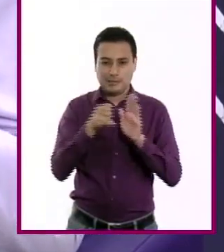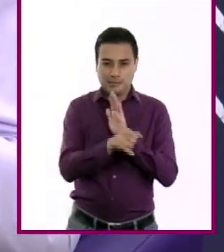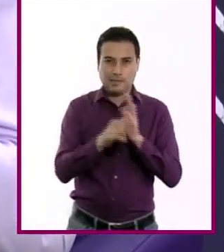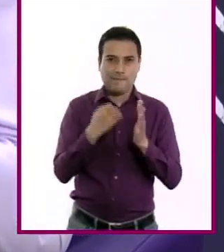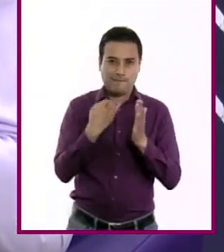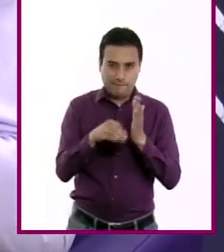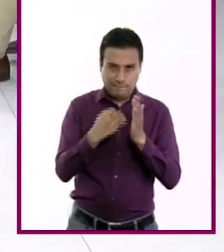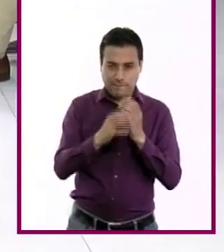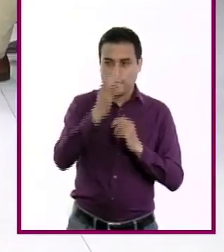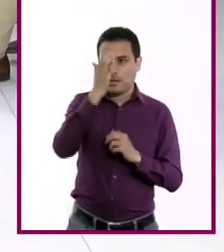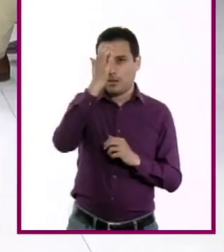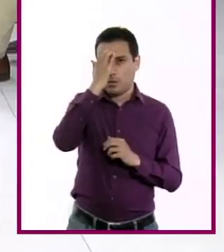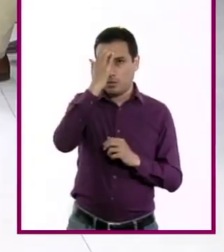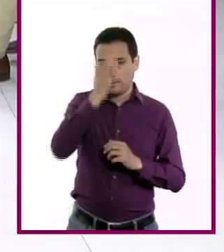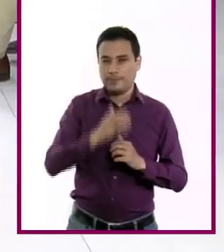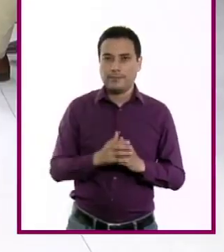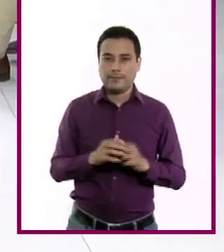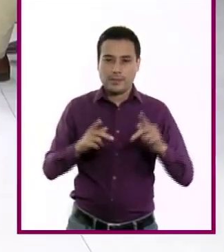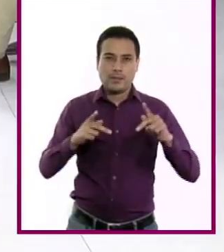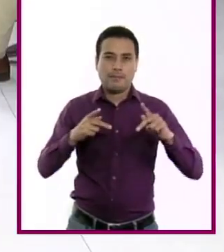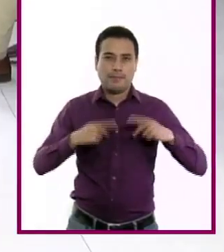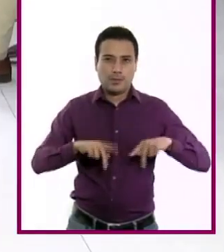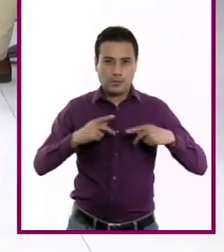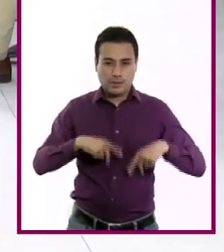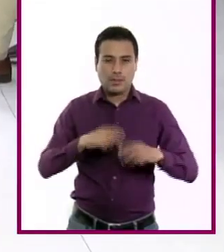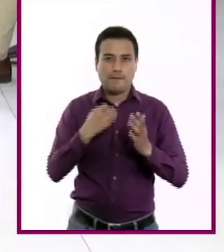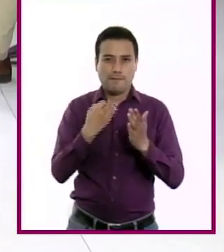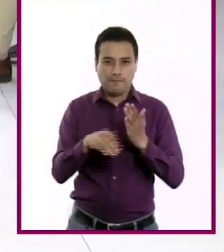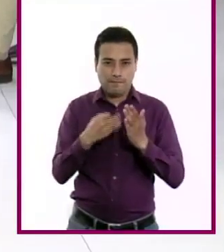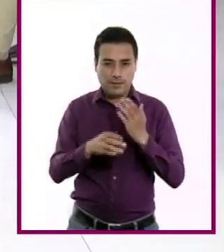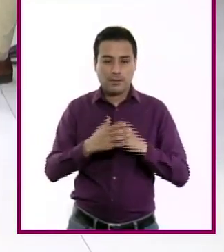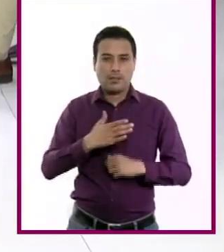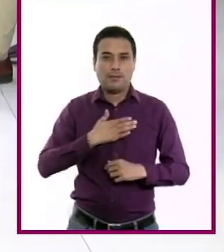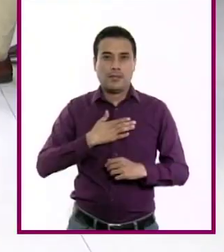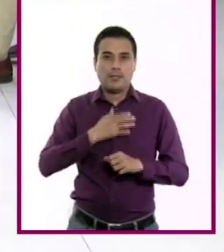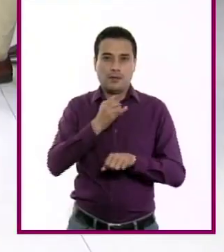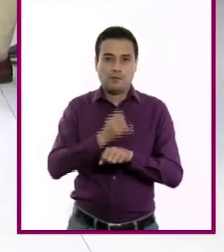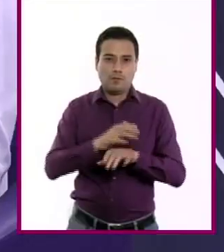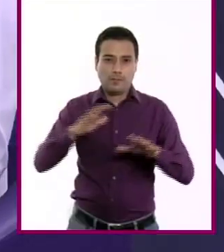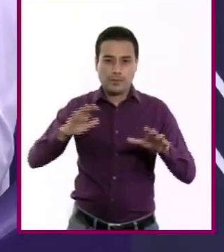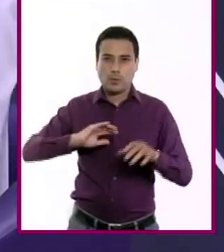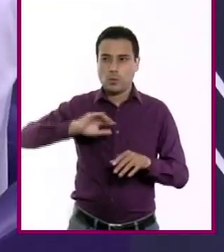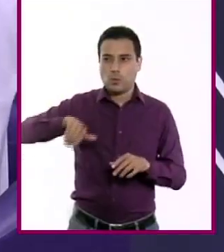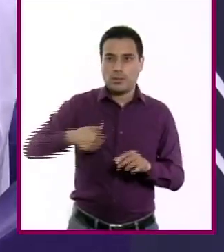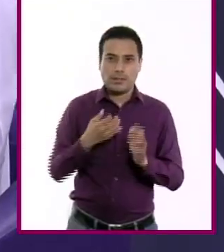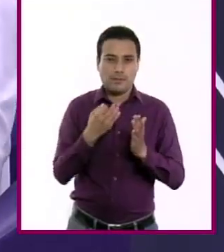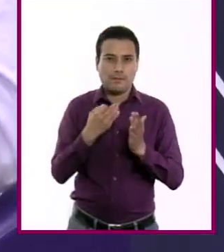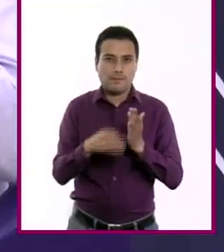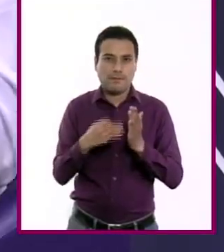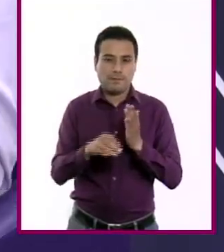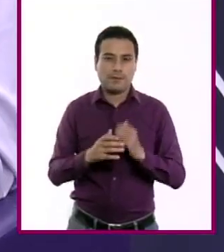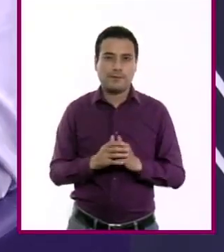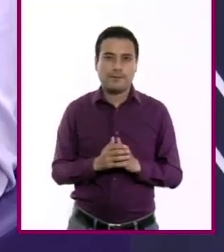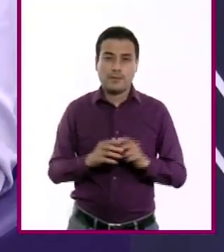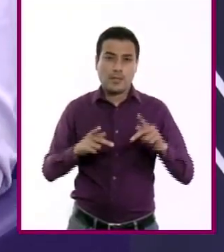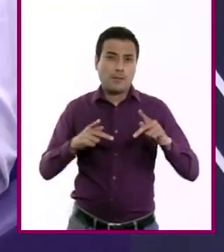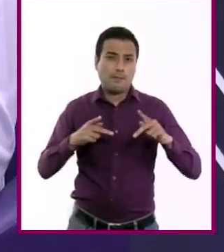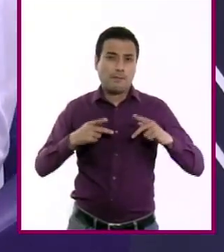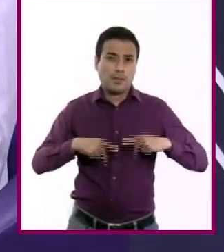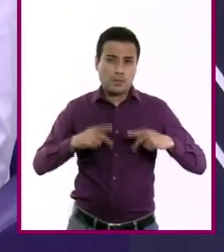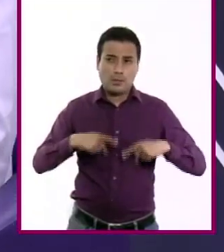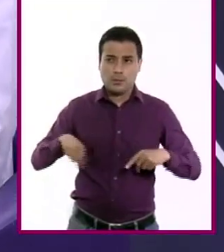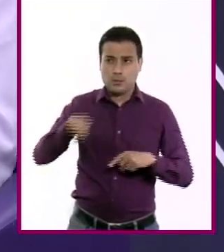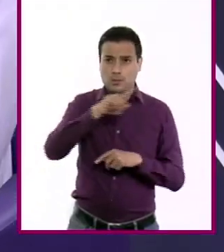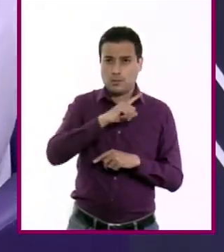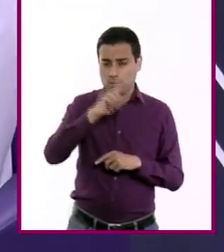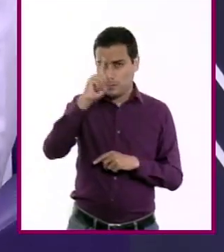uso adecuado de hacer respaldos de su información. Así que nosotros como personas de informática siempre recomendamos que